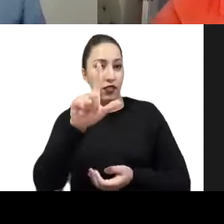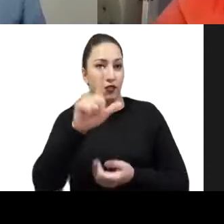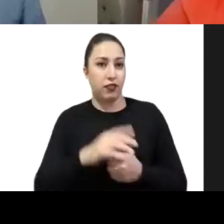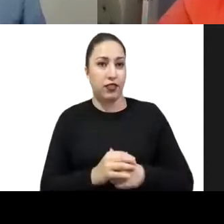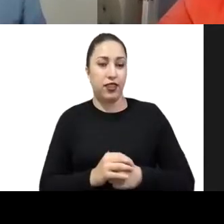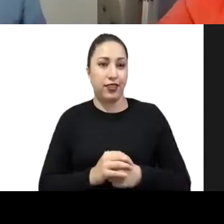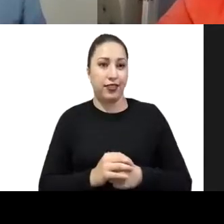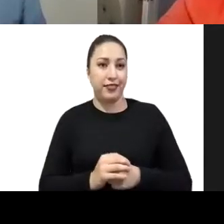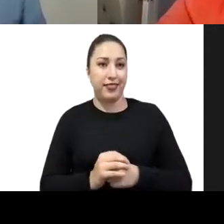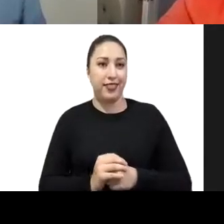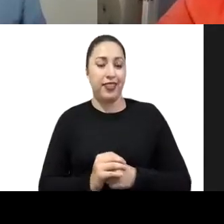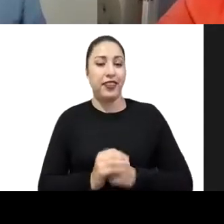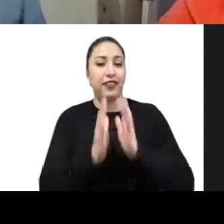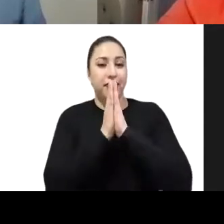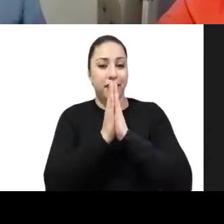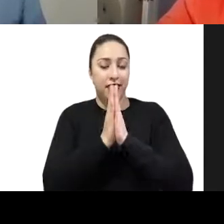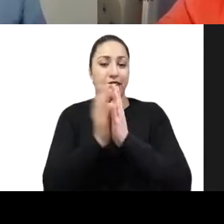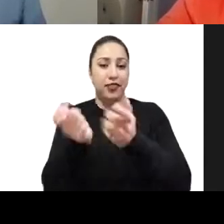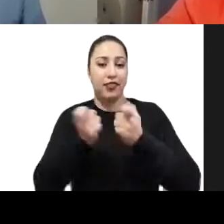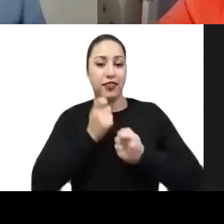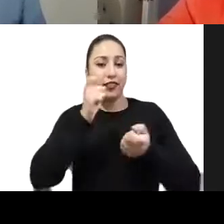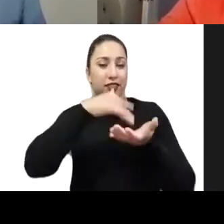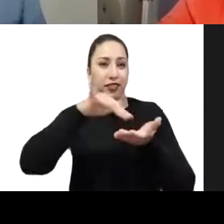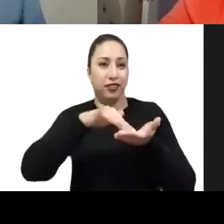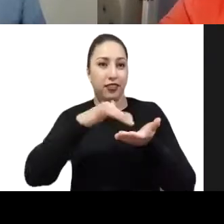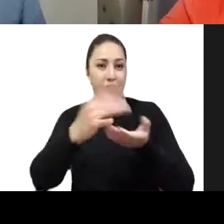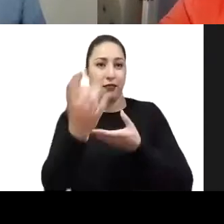favor de hacernos llegar el escrito?